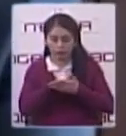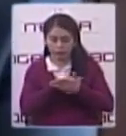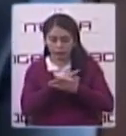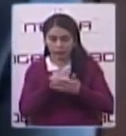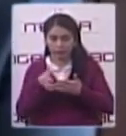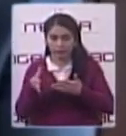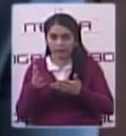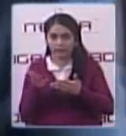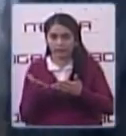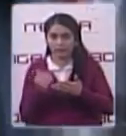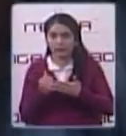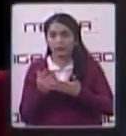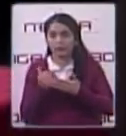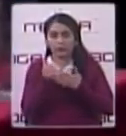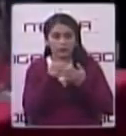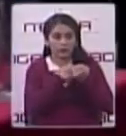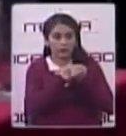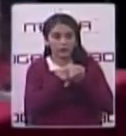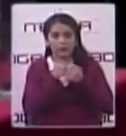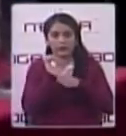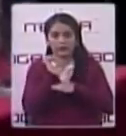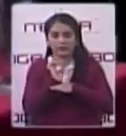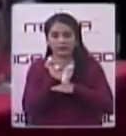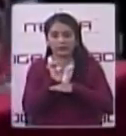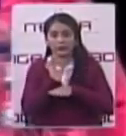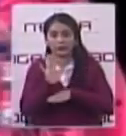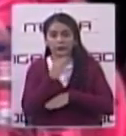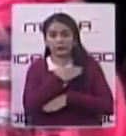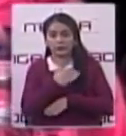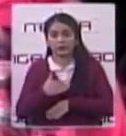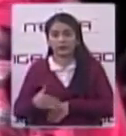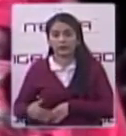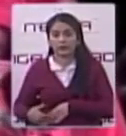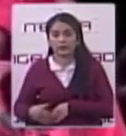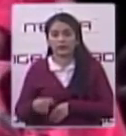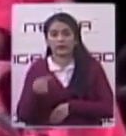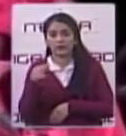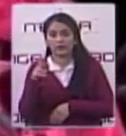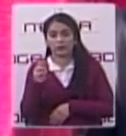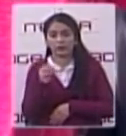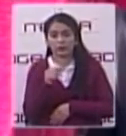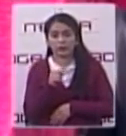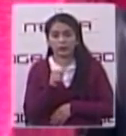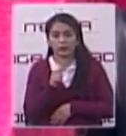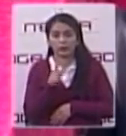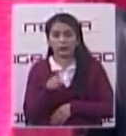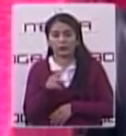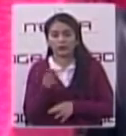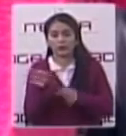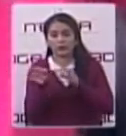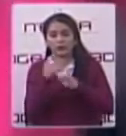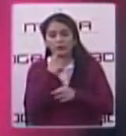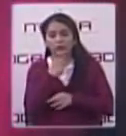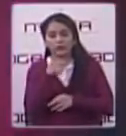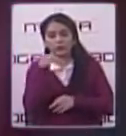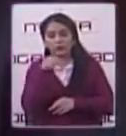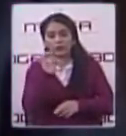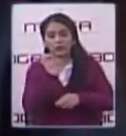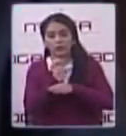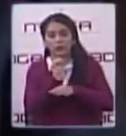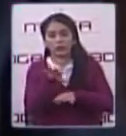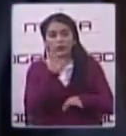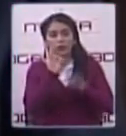la operación de Ecuador. El presidente de Grey Group comentó por qué Ecuador y la agencia Maruri fueron las escogidas.